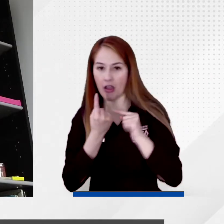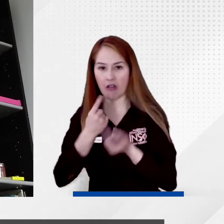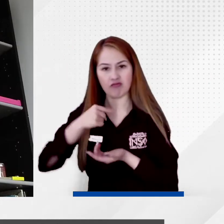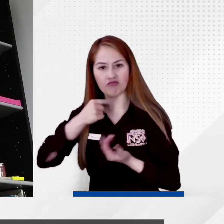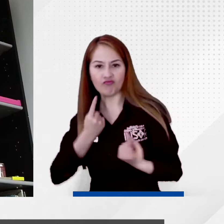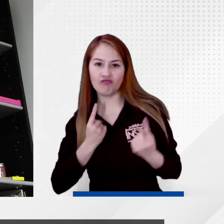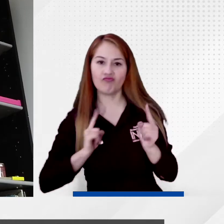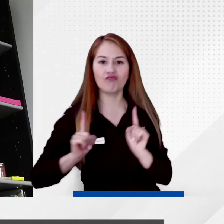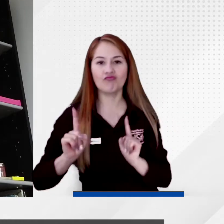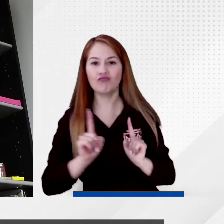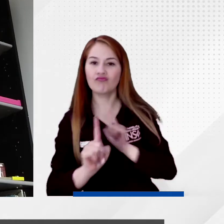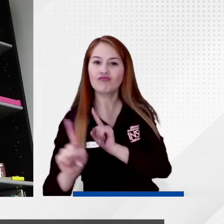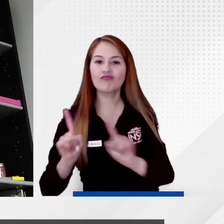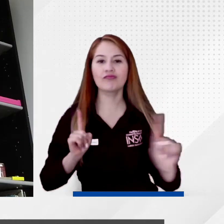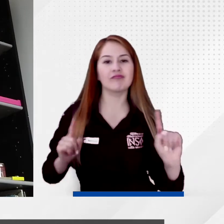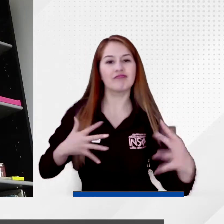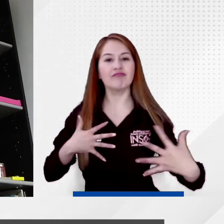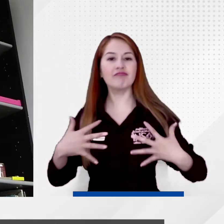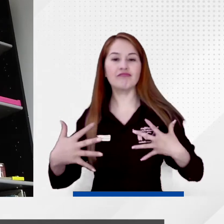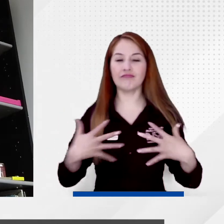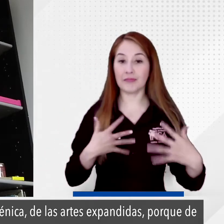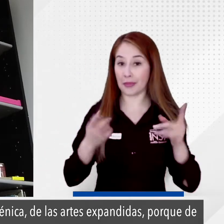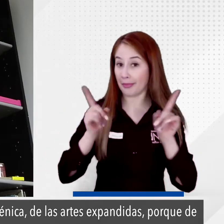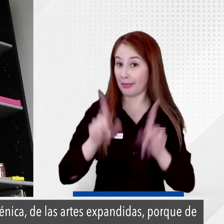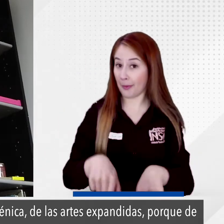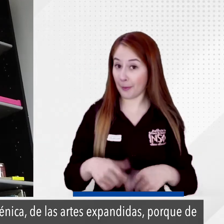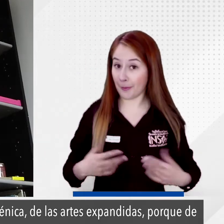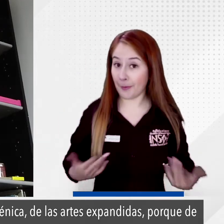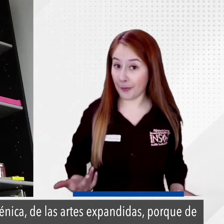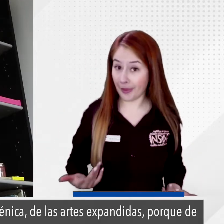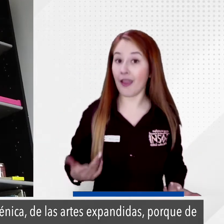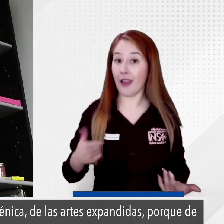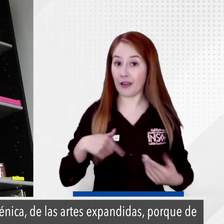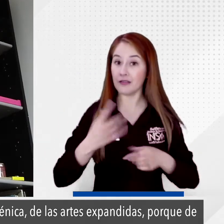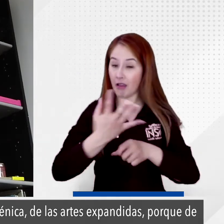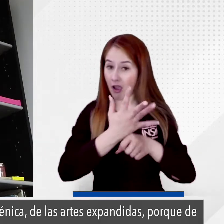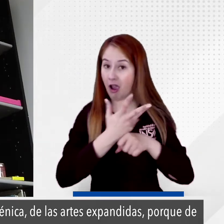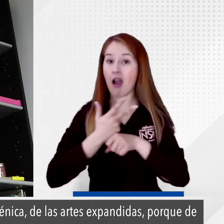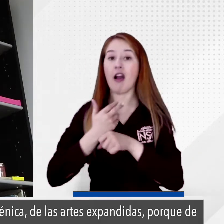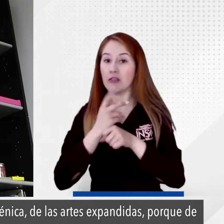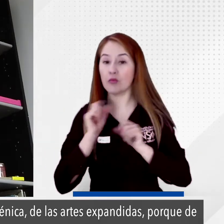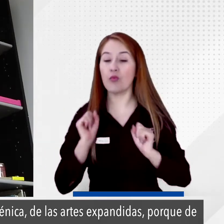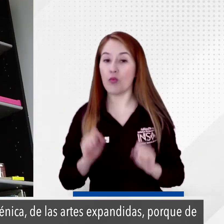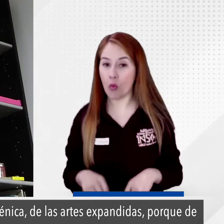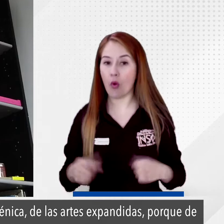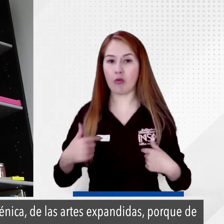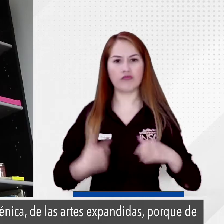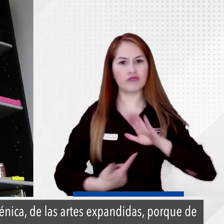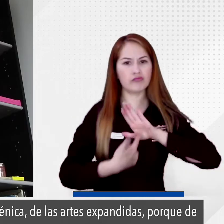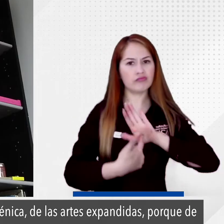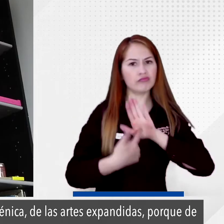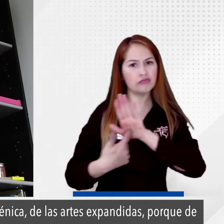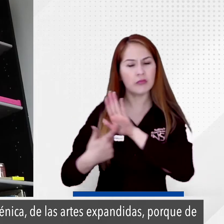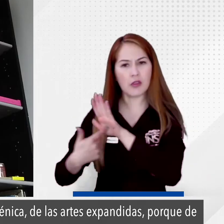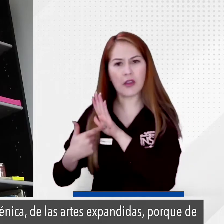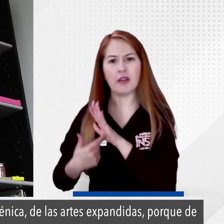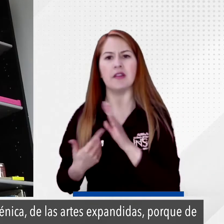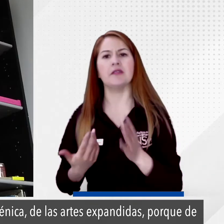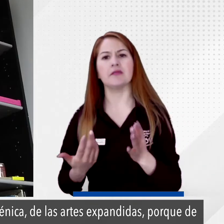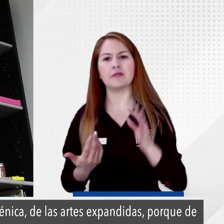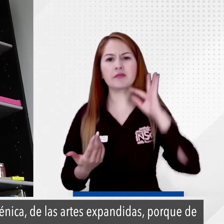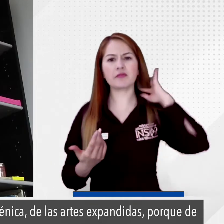estar allí frente a un escenario y que este ejercicio del arte, ¿cierto? De las artes